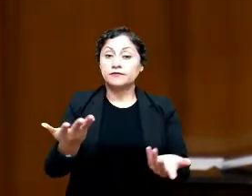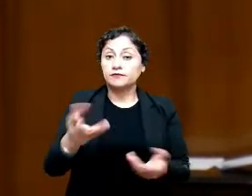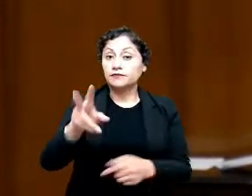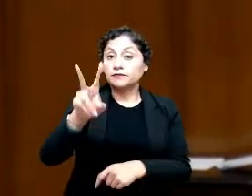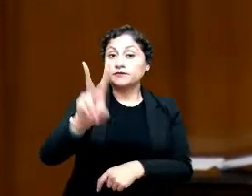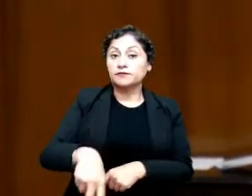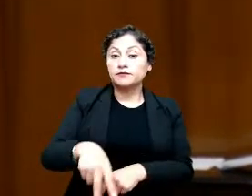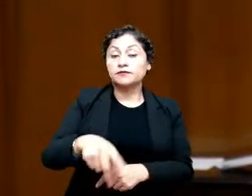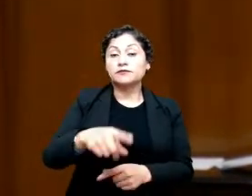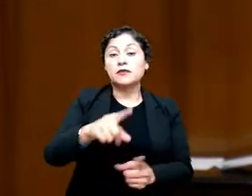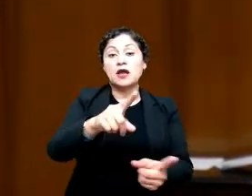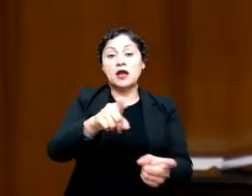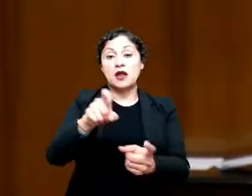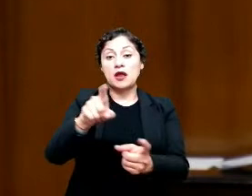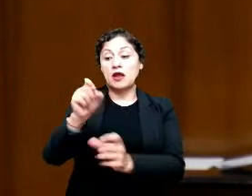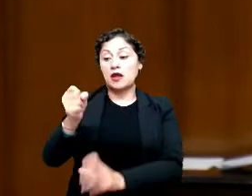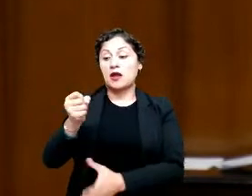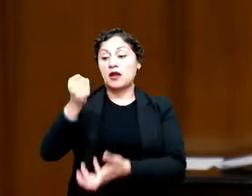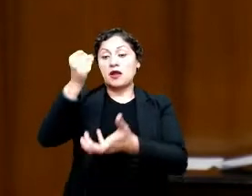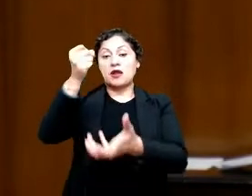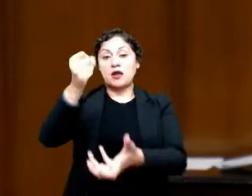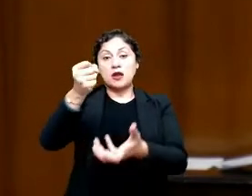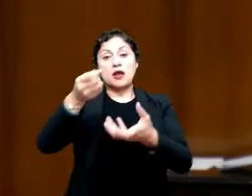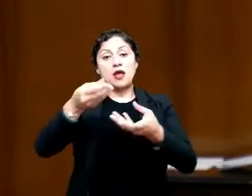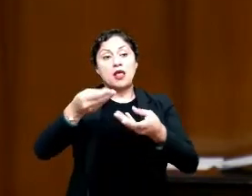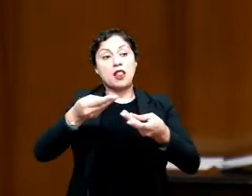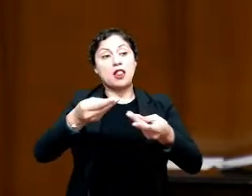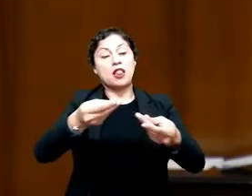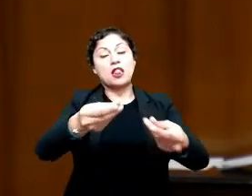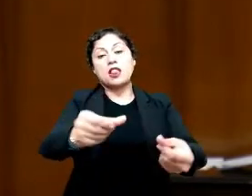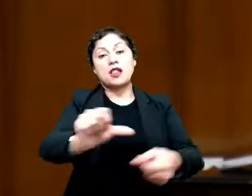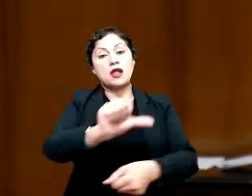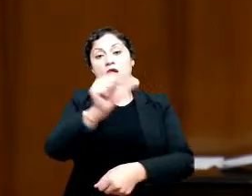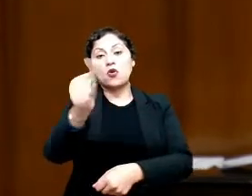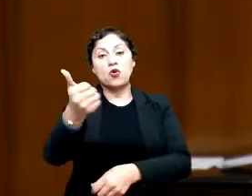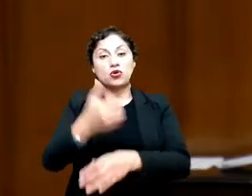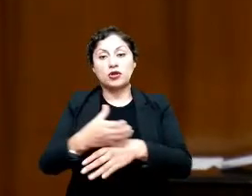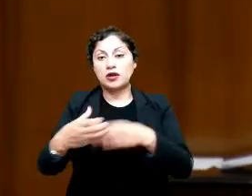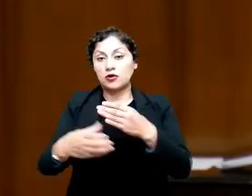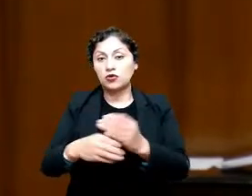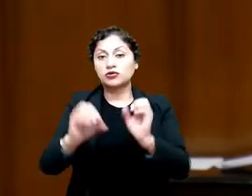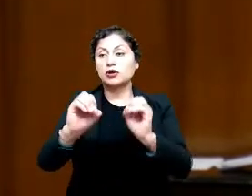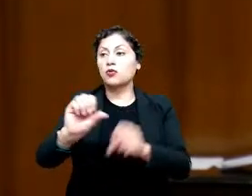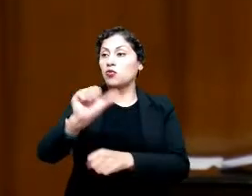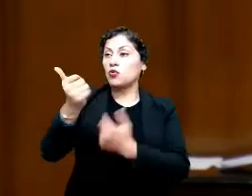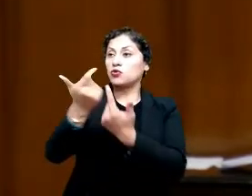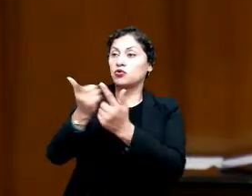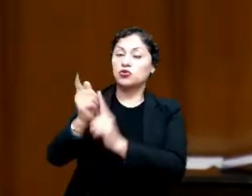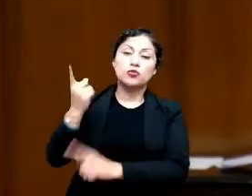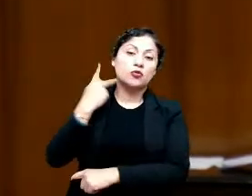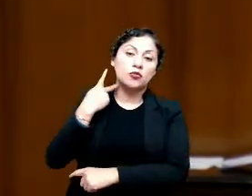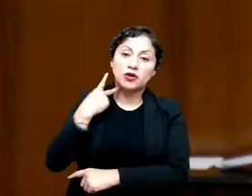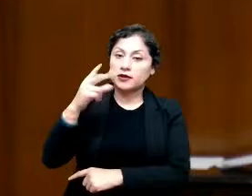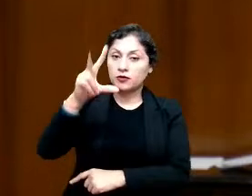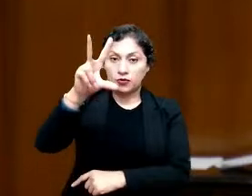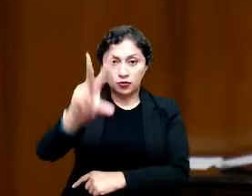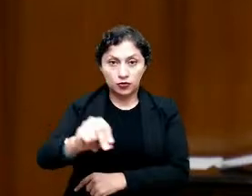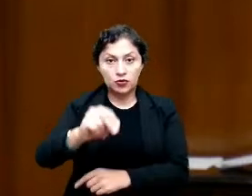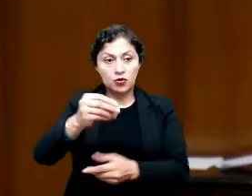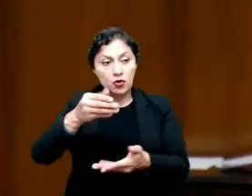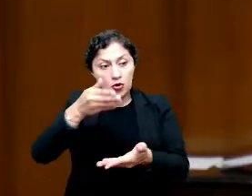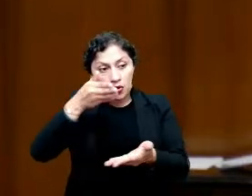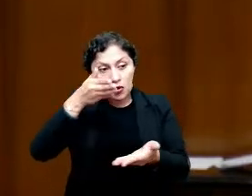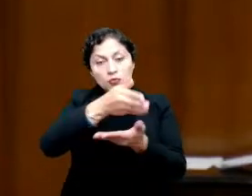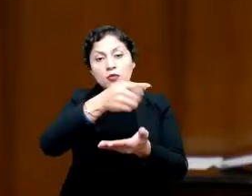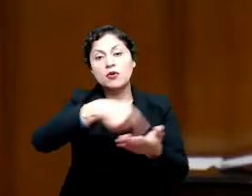está utilizando de ninguna forma el reparto de estas específicamente para ningún partido político, sino para la ciudadanía en